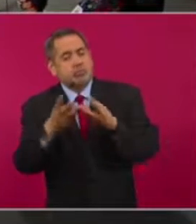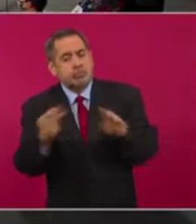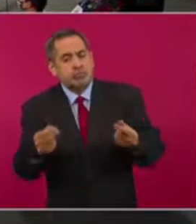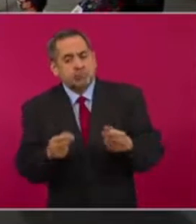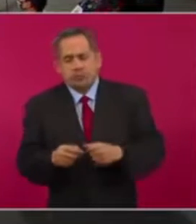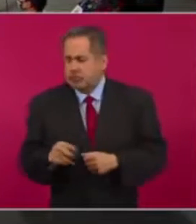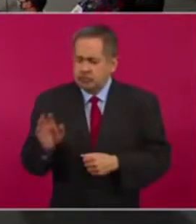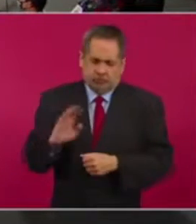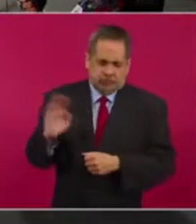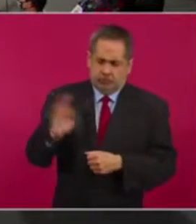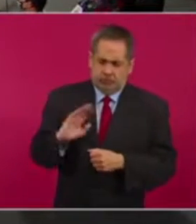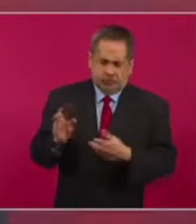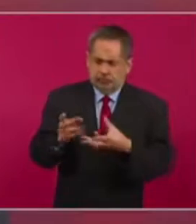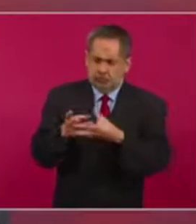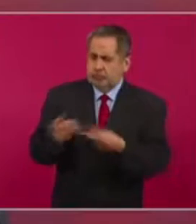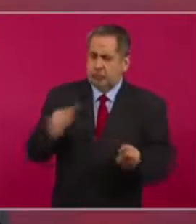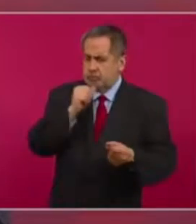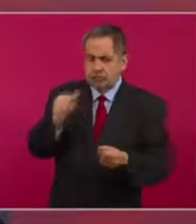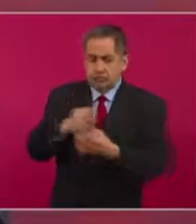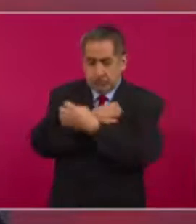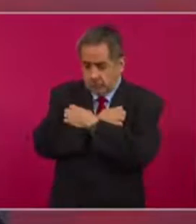No, nada que tenga que ver con educación.